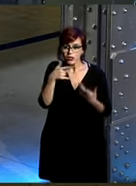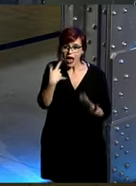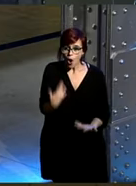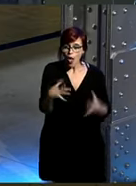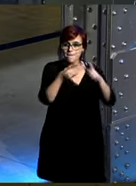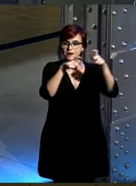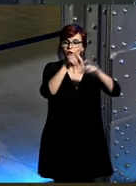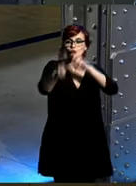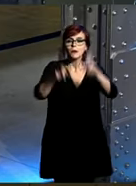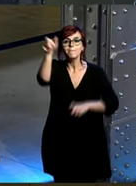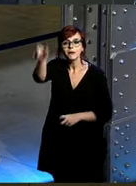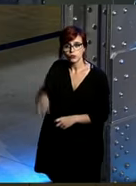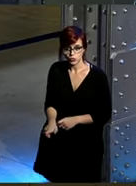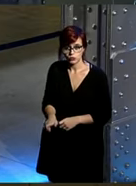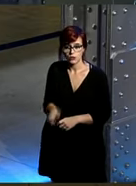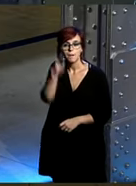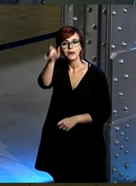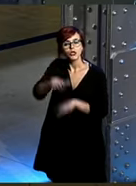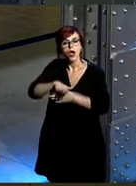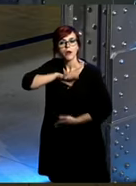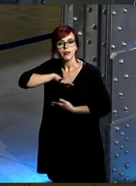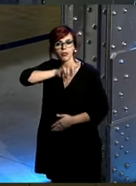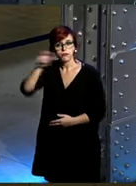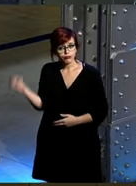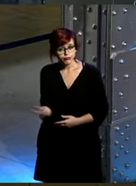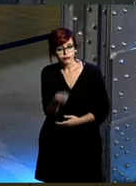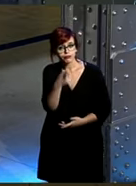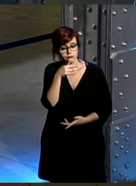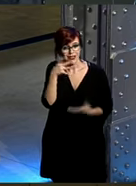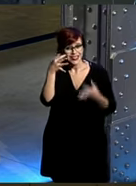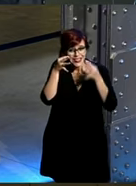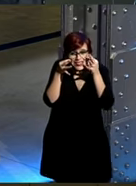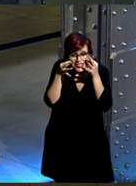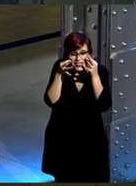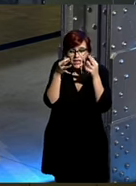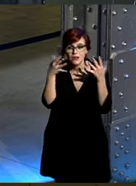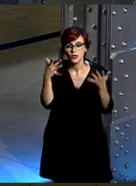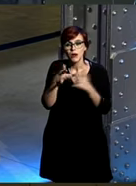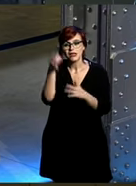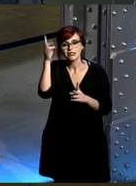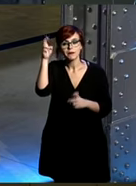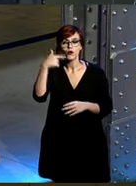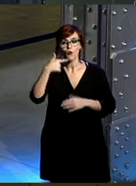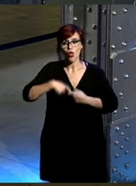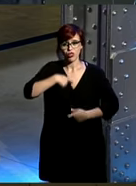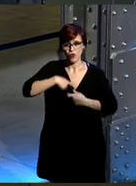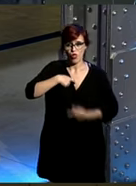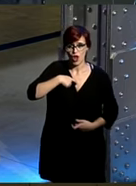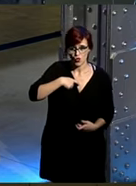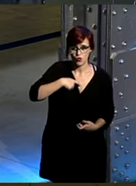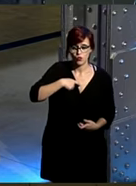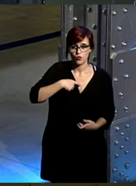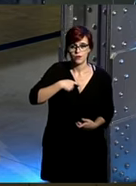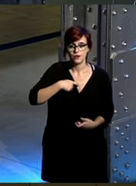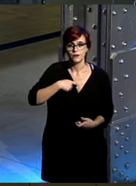que tiene una serie de capacidades que para mí tienen mucho que ver con la idea de ciudadano. O sea, la pregunta